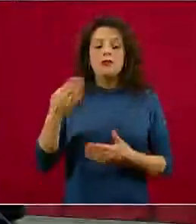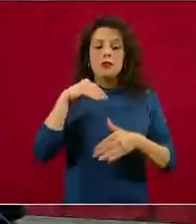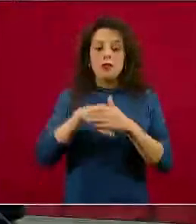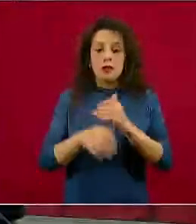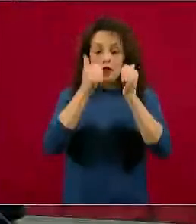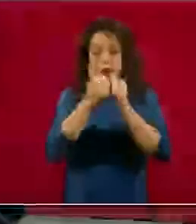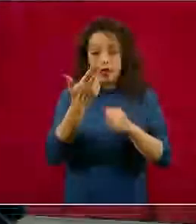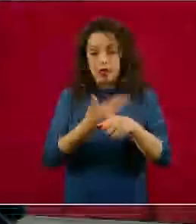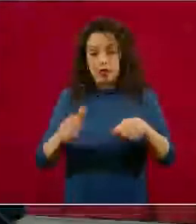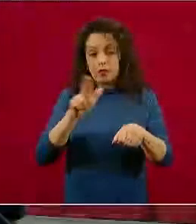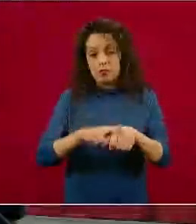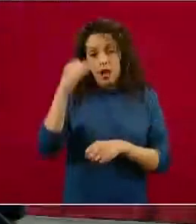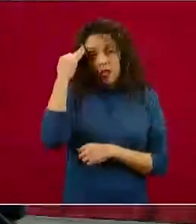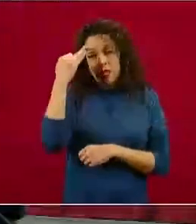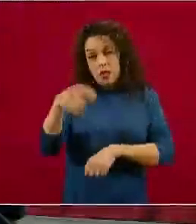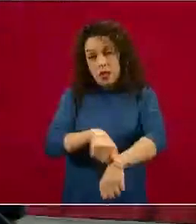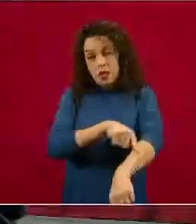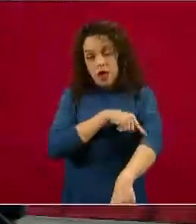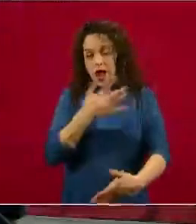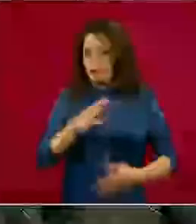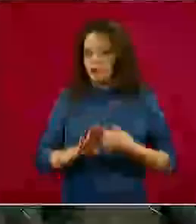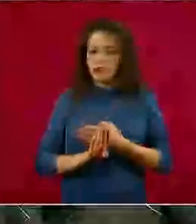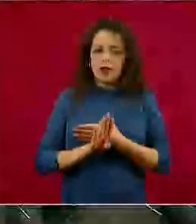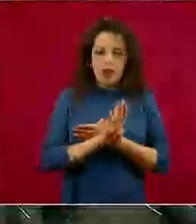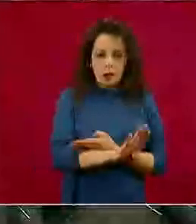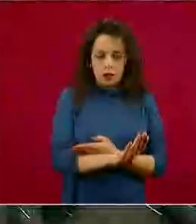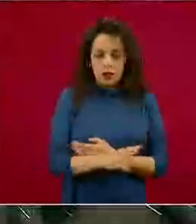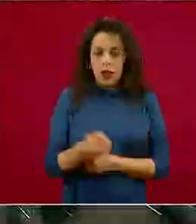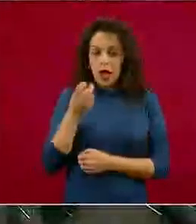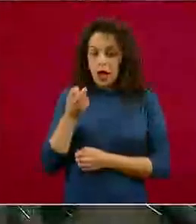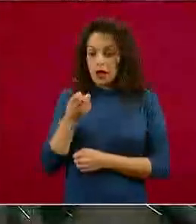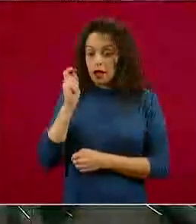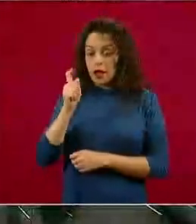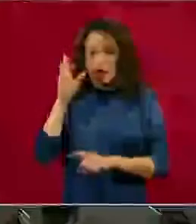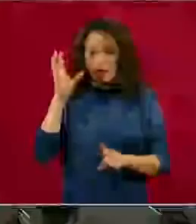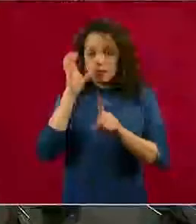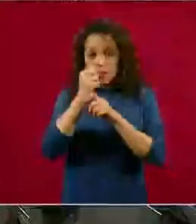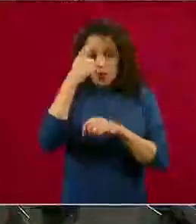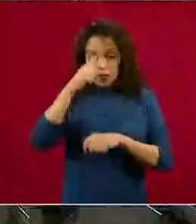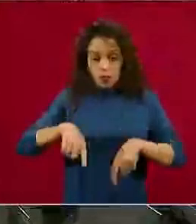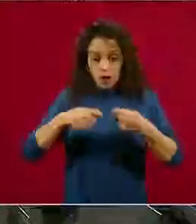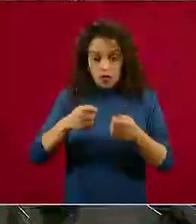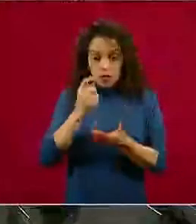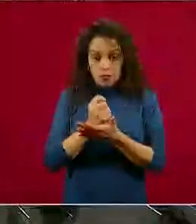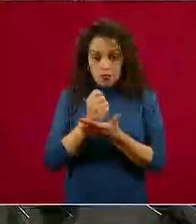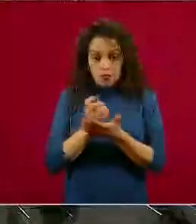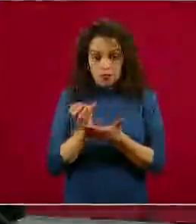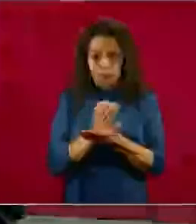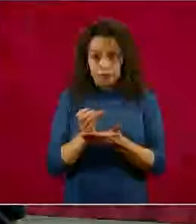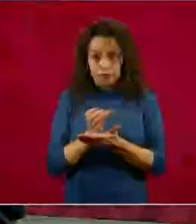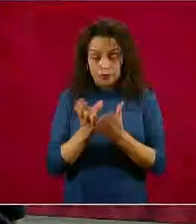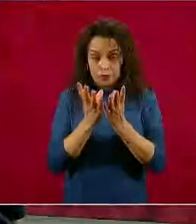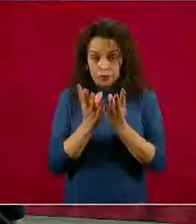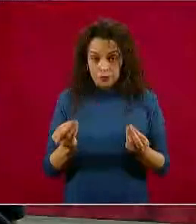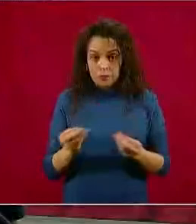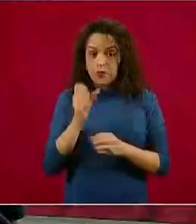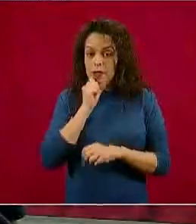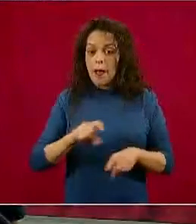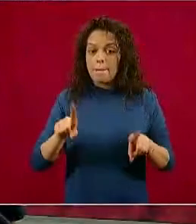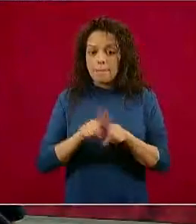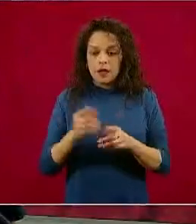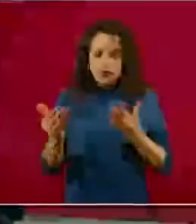que estos blancos de tratamiento, estas metas de tratamiento, también son semejantes a algunos